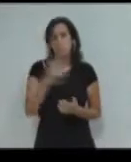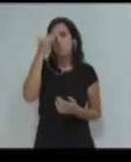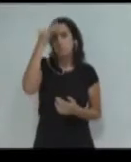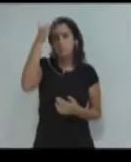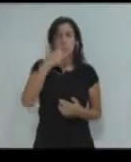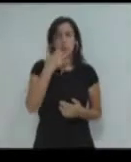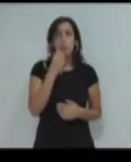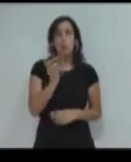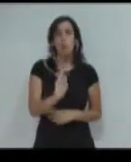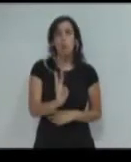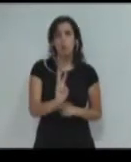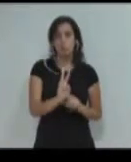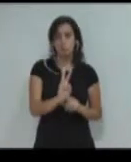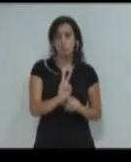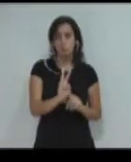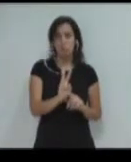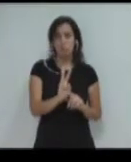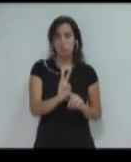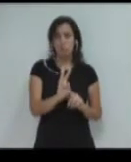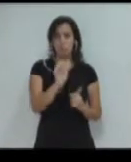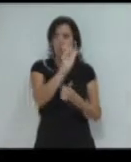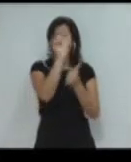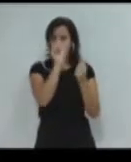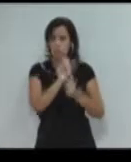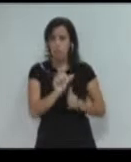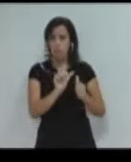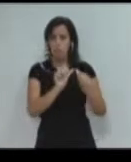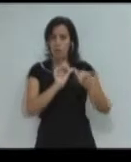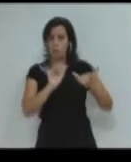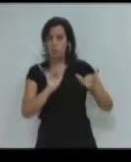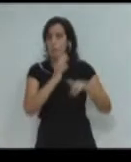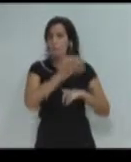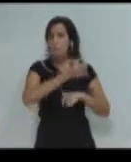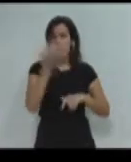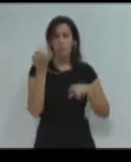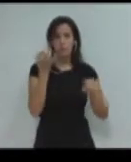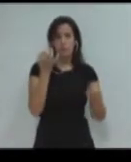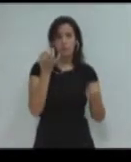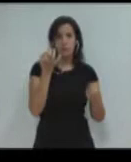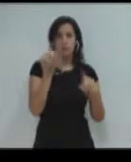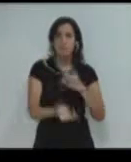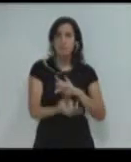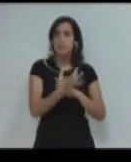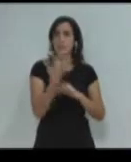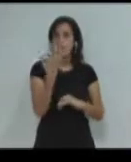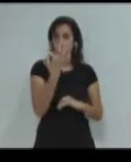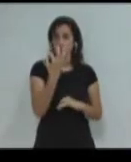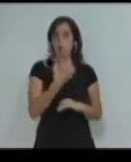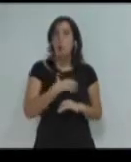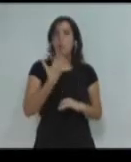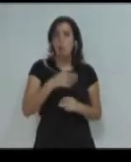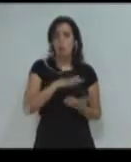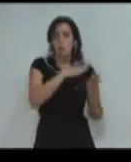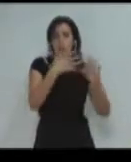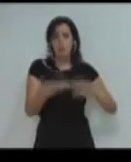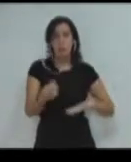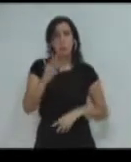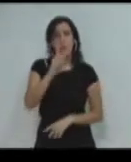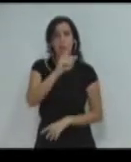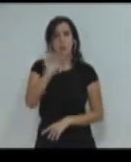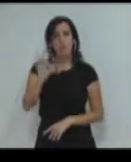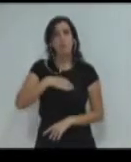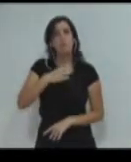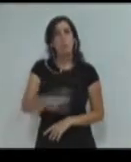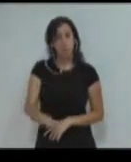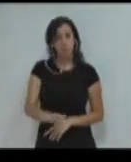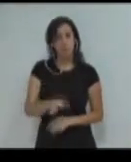Word, estructurarlo, perfecto. Eso que provoca que podamos pasarlo a PDF y